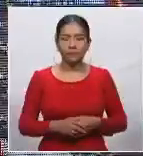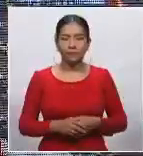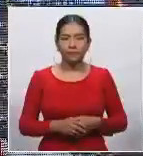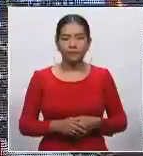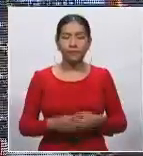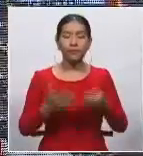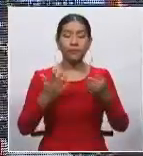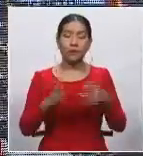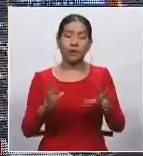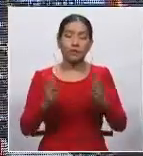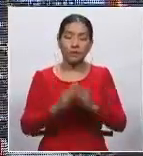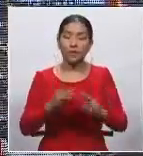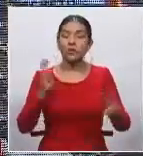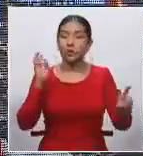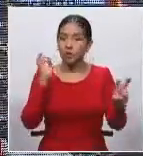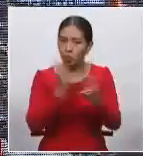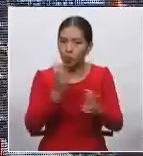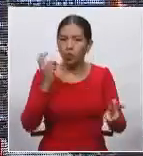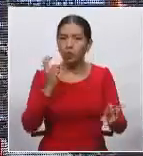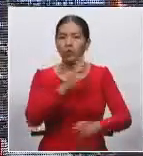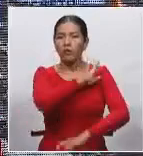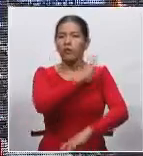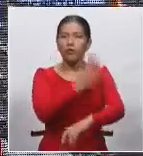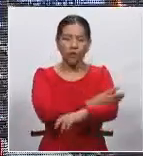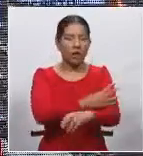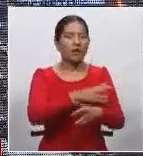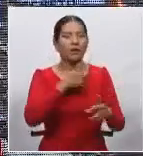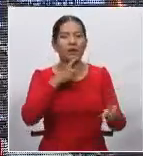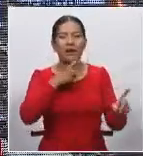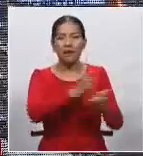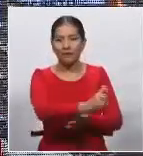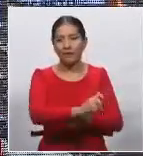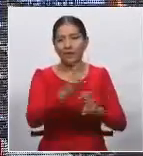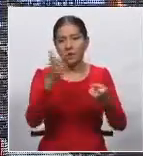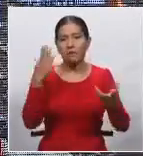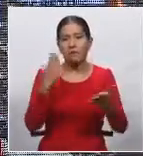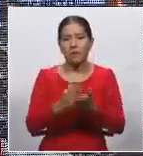Y es que ante la dura afectación económica que ha dejado el paro cívico forzado en Santa Cruz,